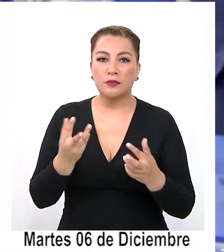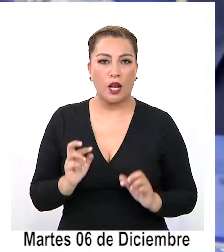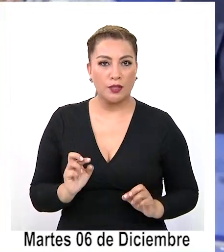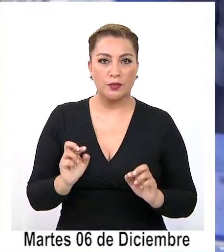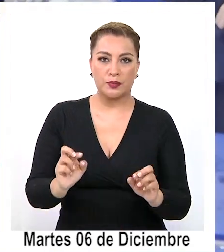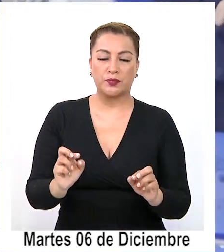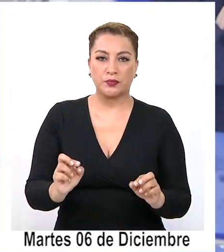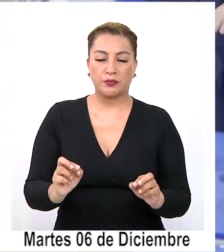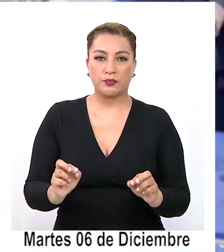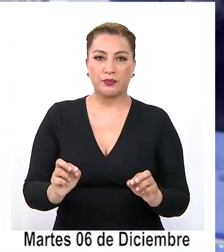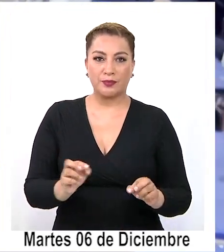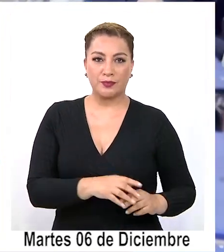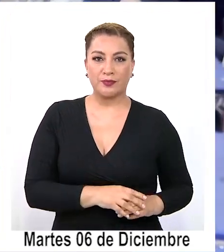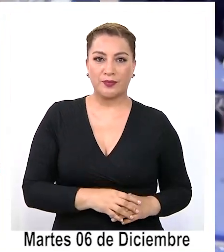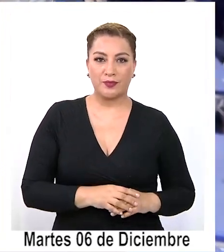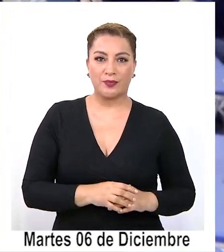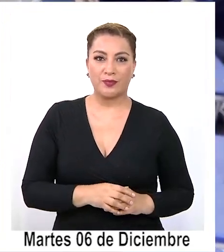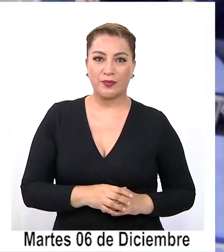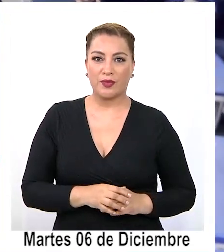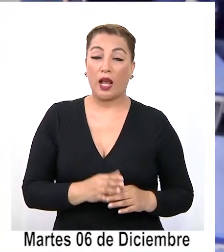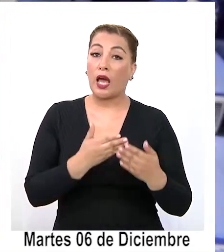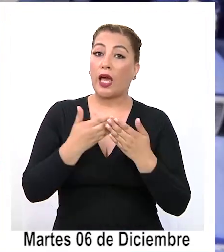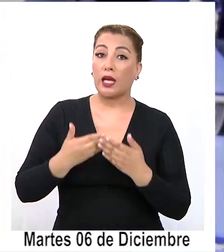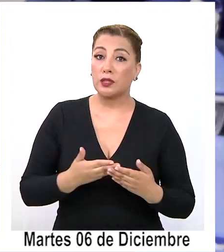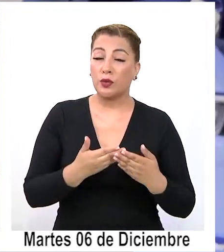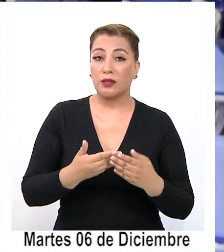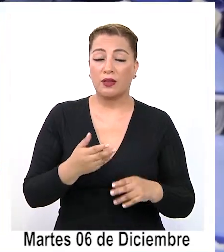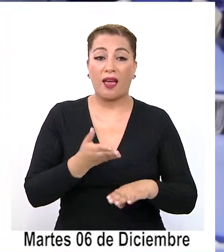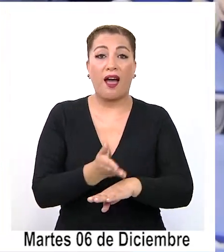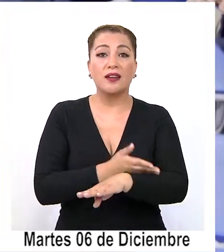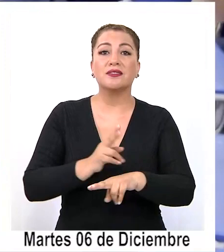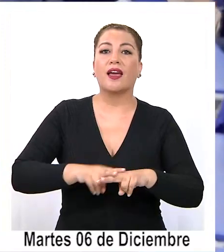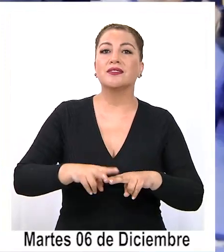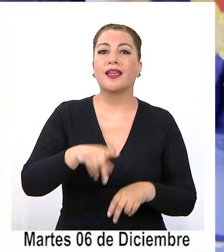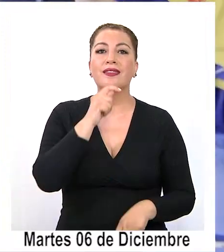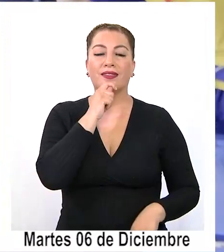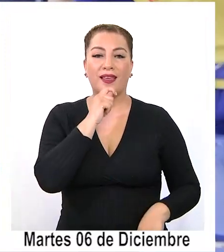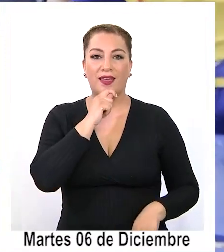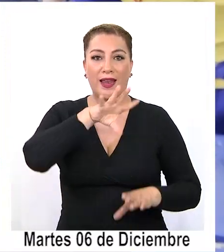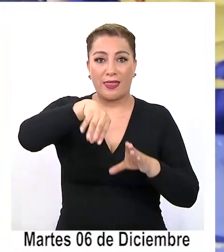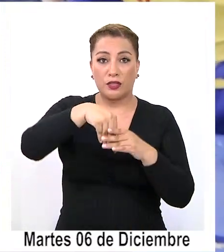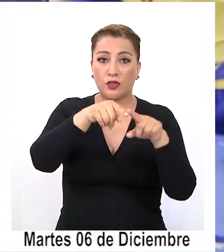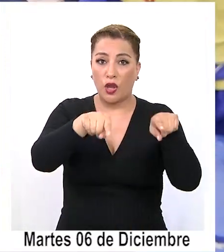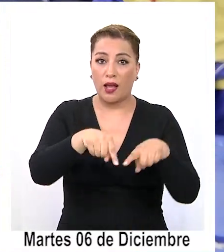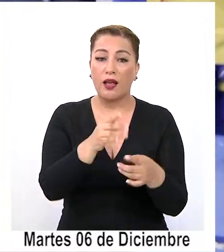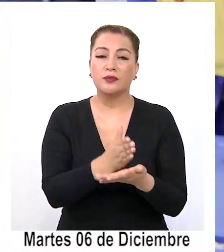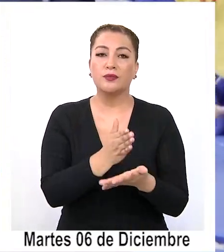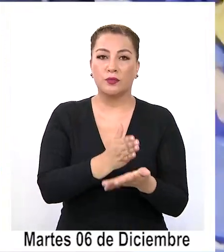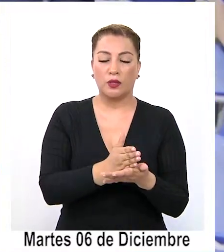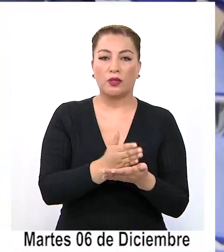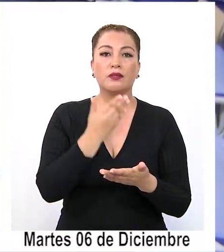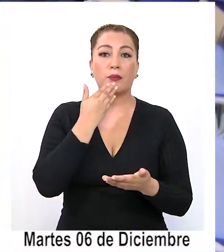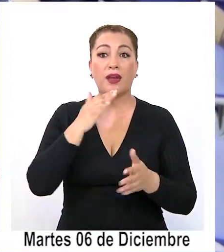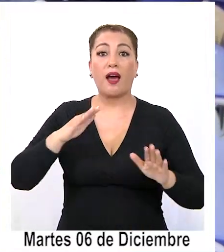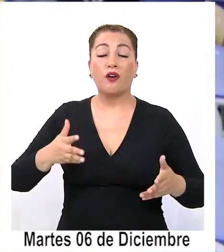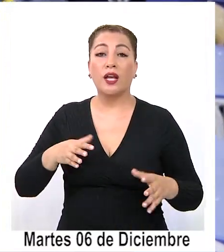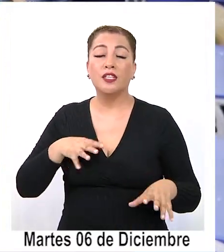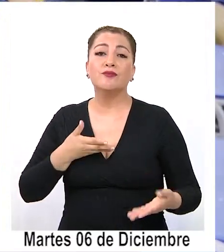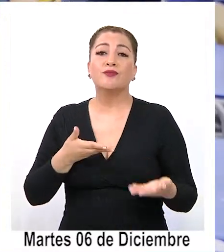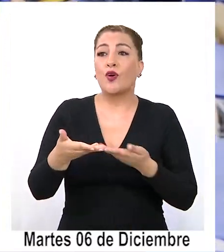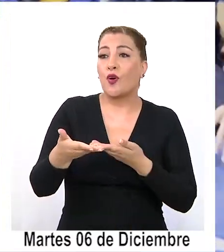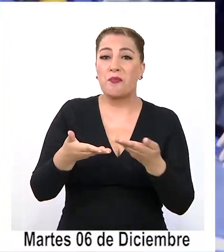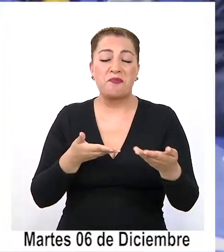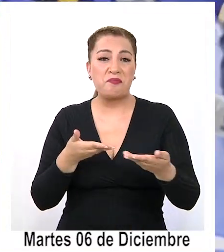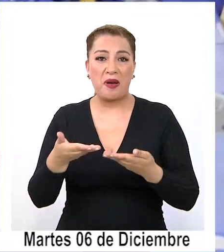de que tuvieron los chicos que además hacen sus talleres extraescolares en los colegios y tener la posibilidad de compartir en una actividad